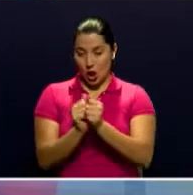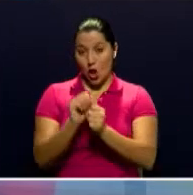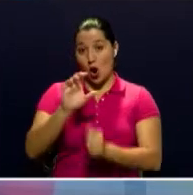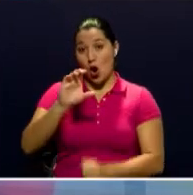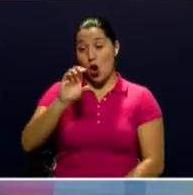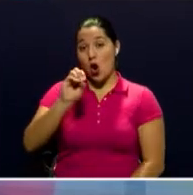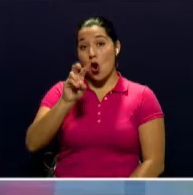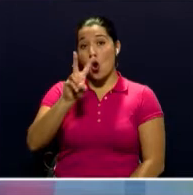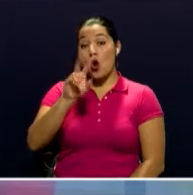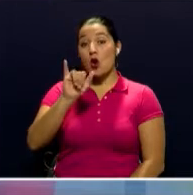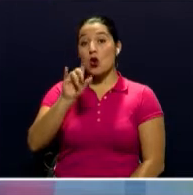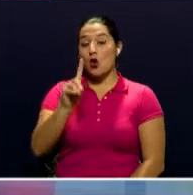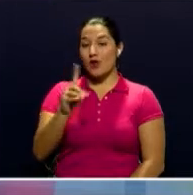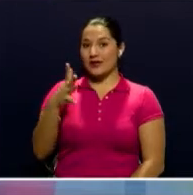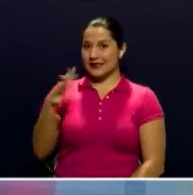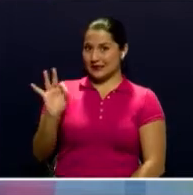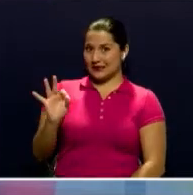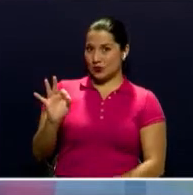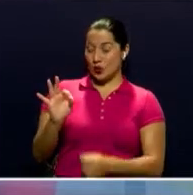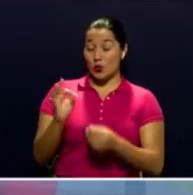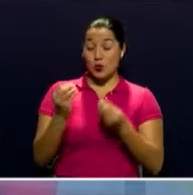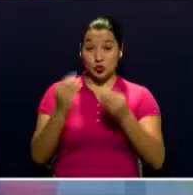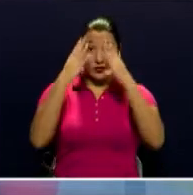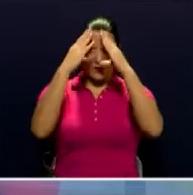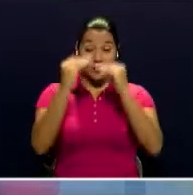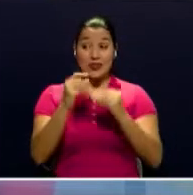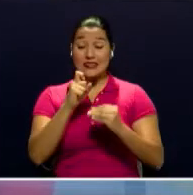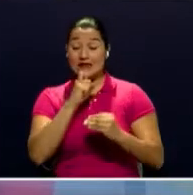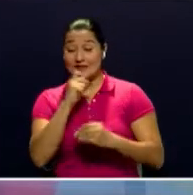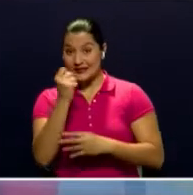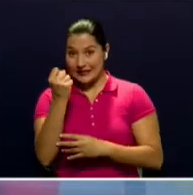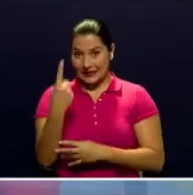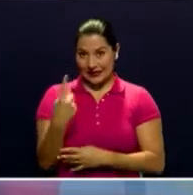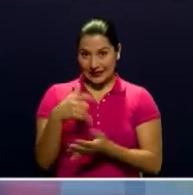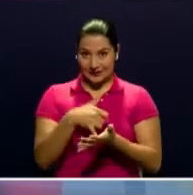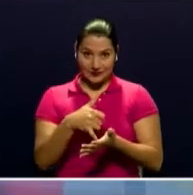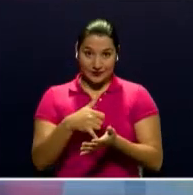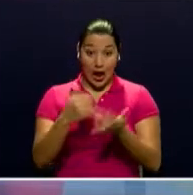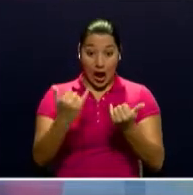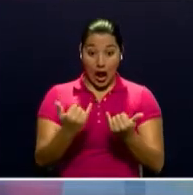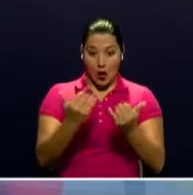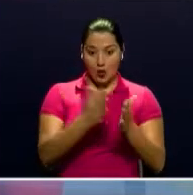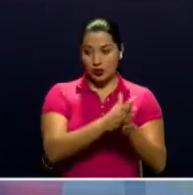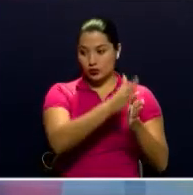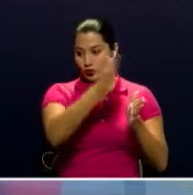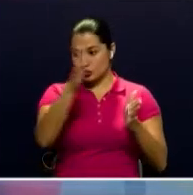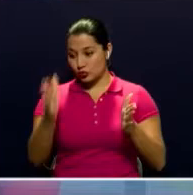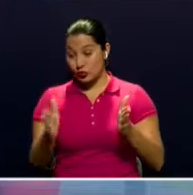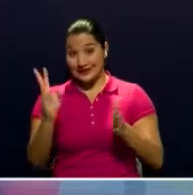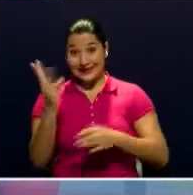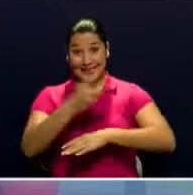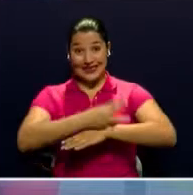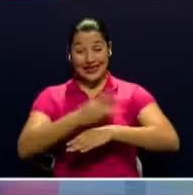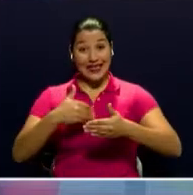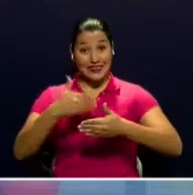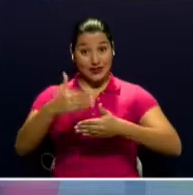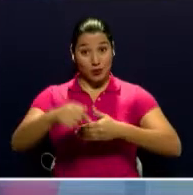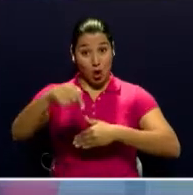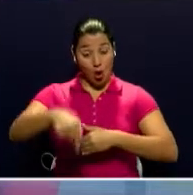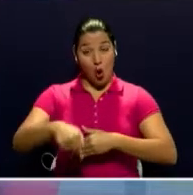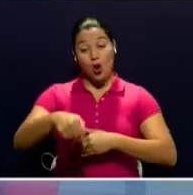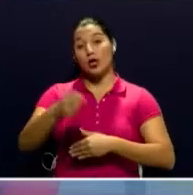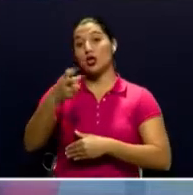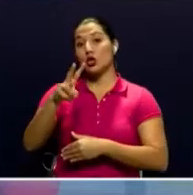de informaciones difíciles de asimilar y muy delicadas. 6 días más tarde, hoy, jueves 12 de marzo, el ministro de Salud, Daniel